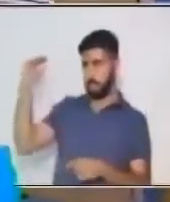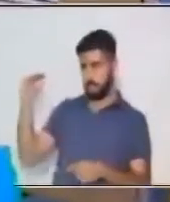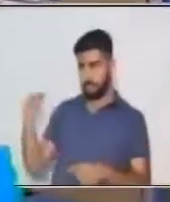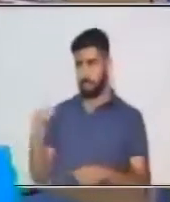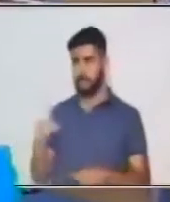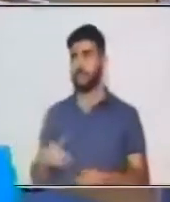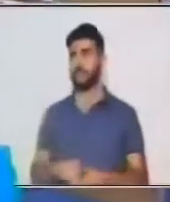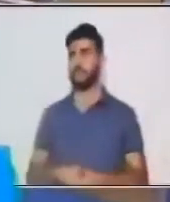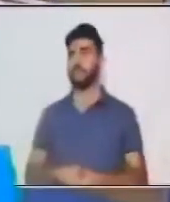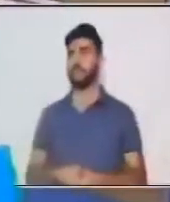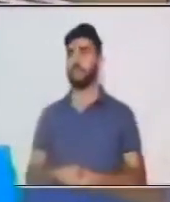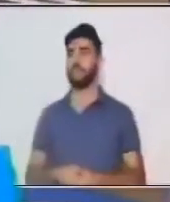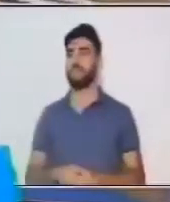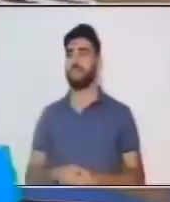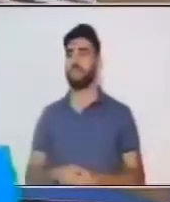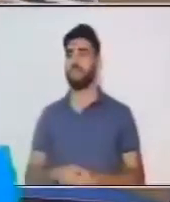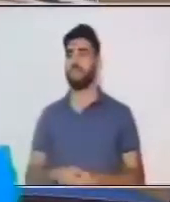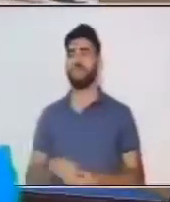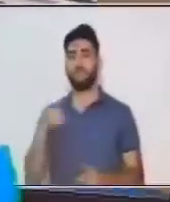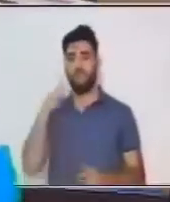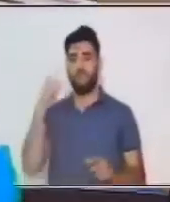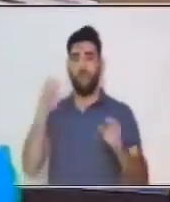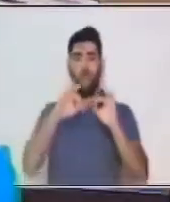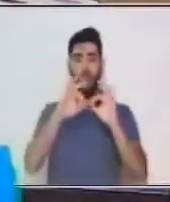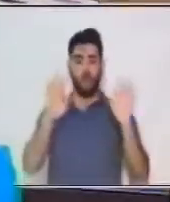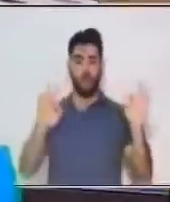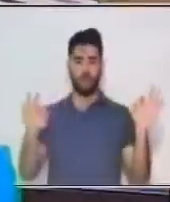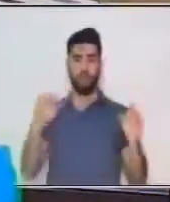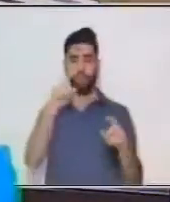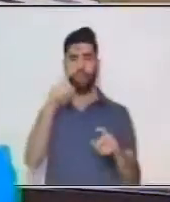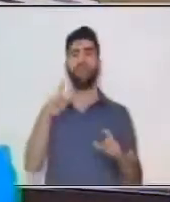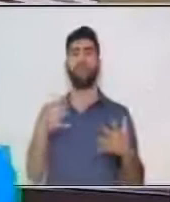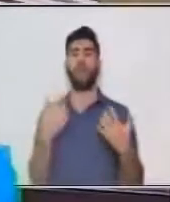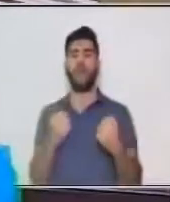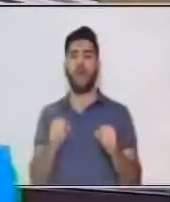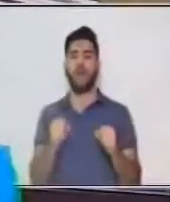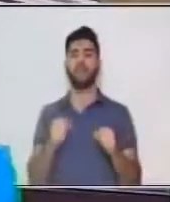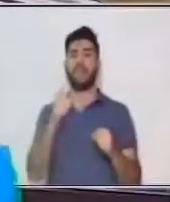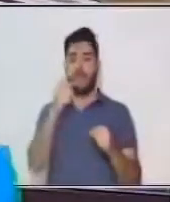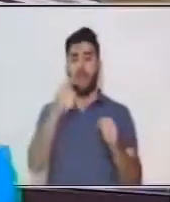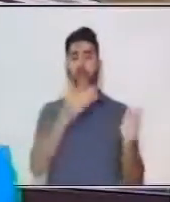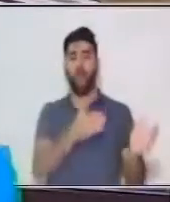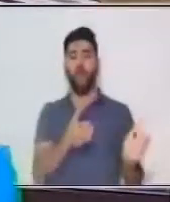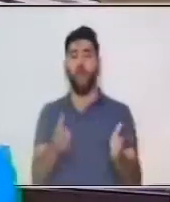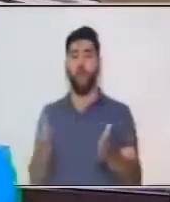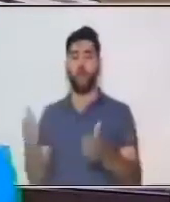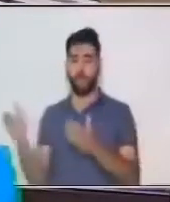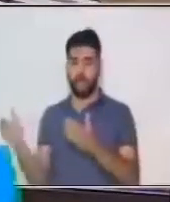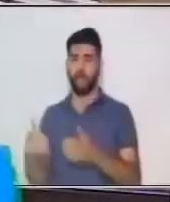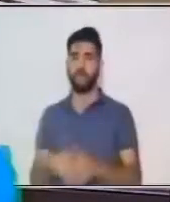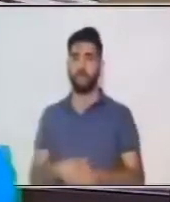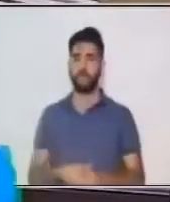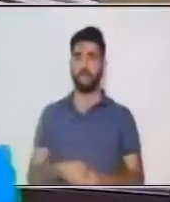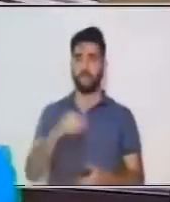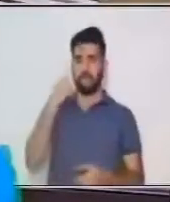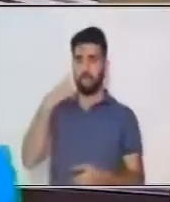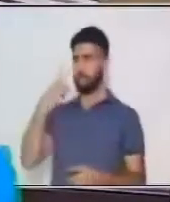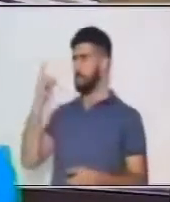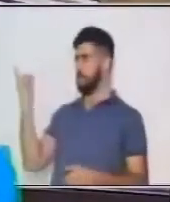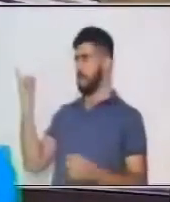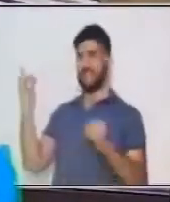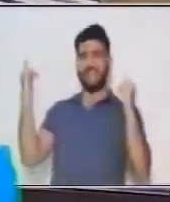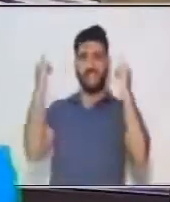oración y tú la vas a clasificar. Lo que vas a hacer primero es dibujar los 5 sentidos. ¿Te recuerdas como la imagen que estuvimos